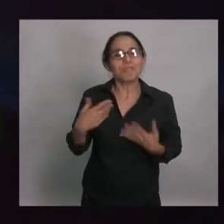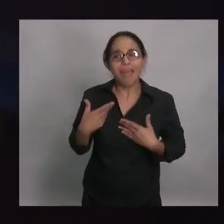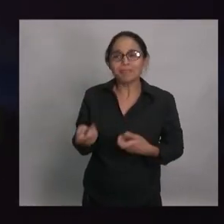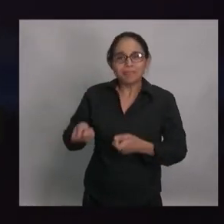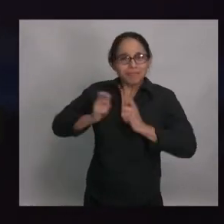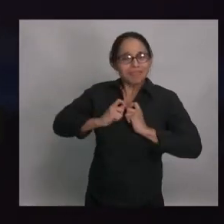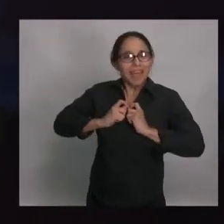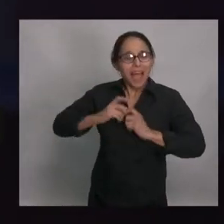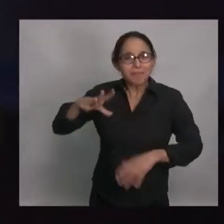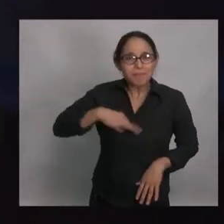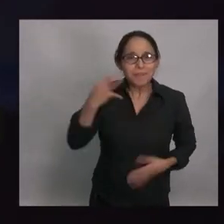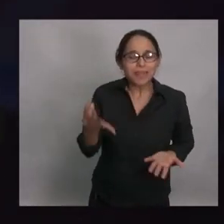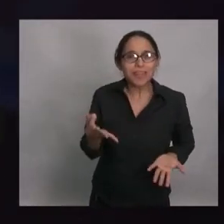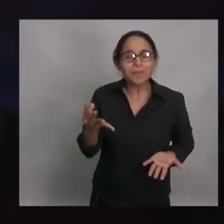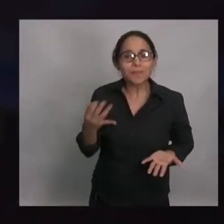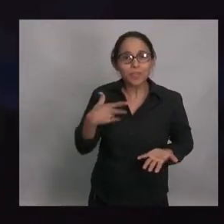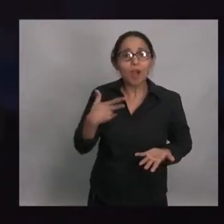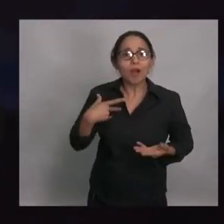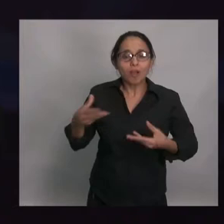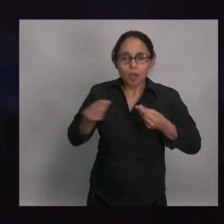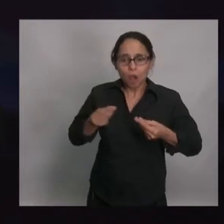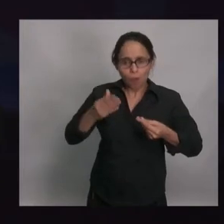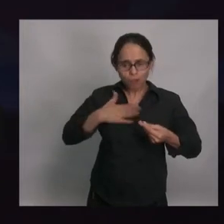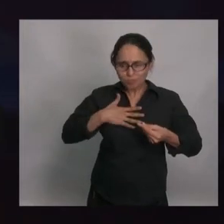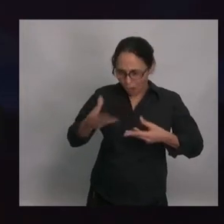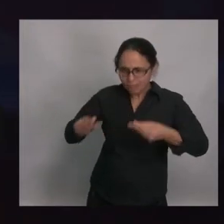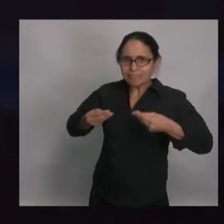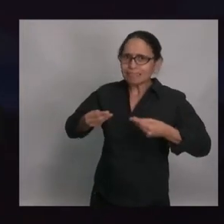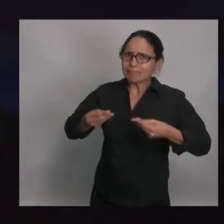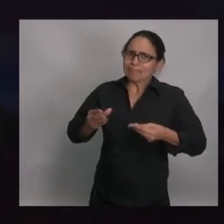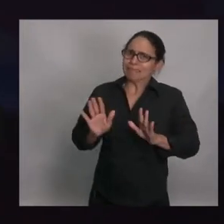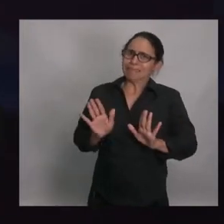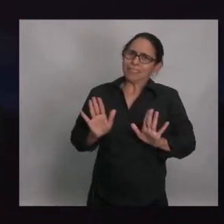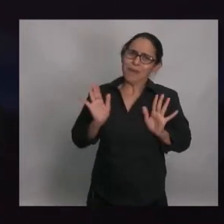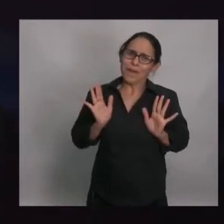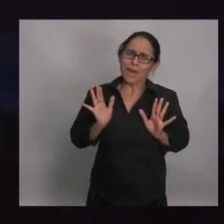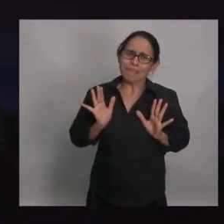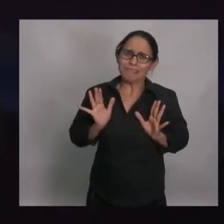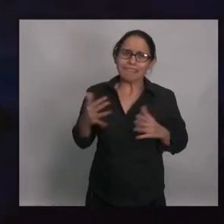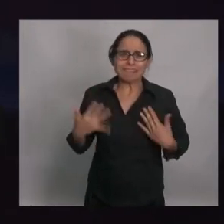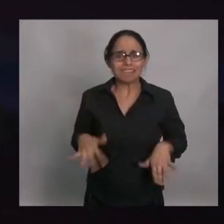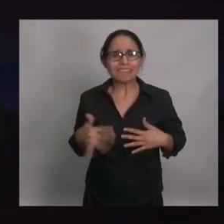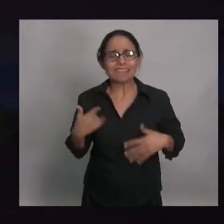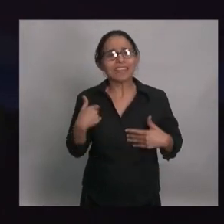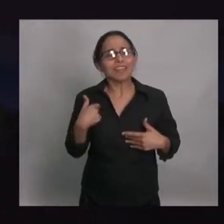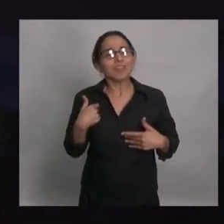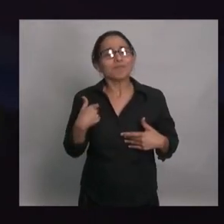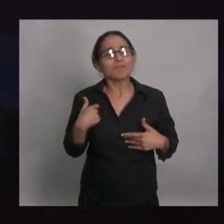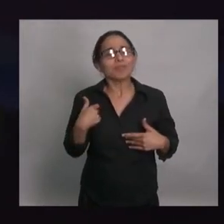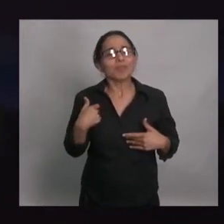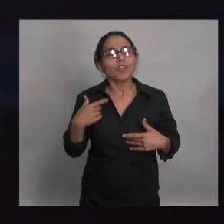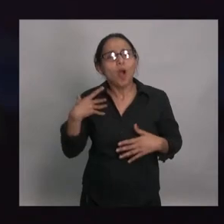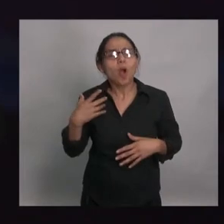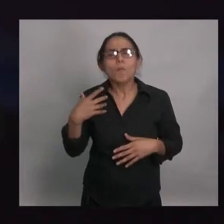premio obviamente totalmente inmerecido recordar simplemente mucha gente se pregunta para qué